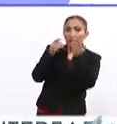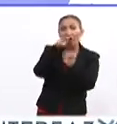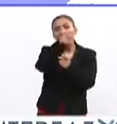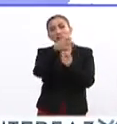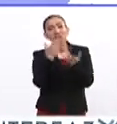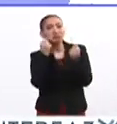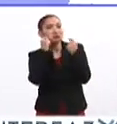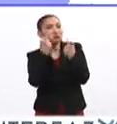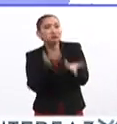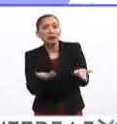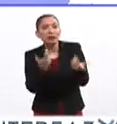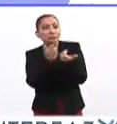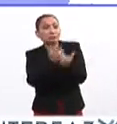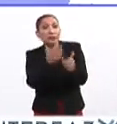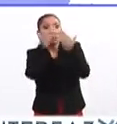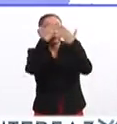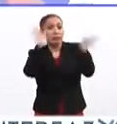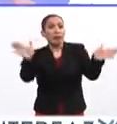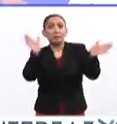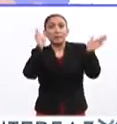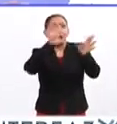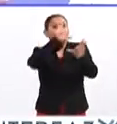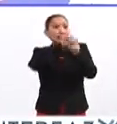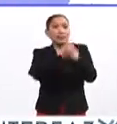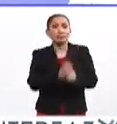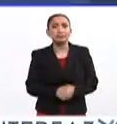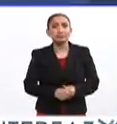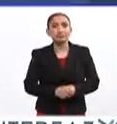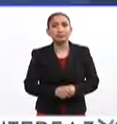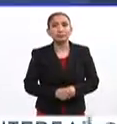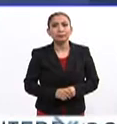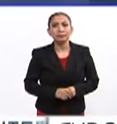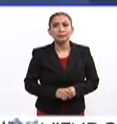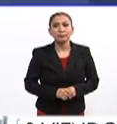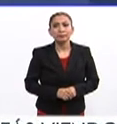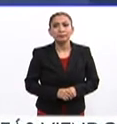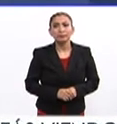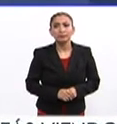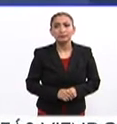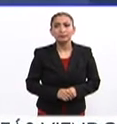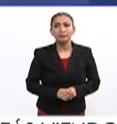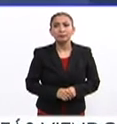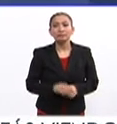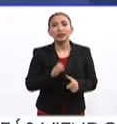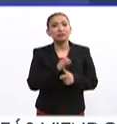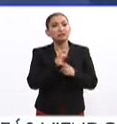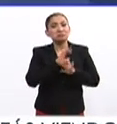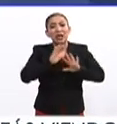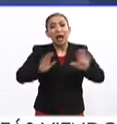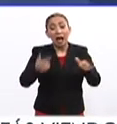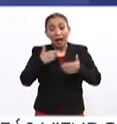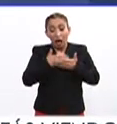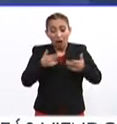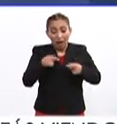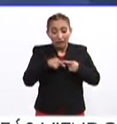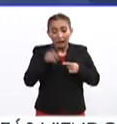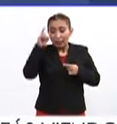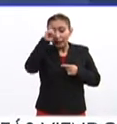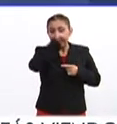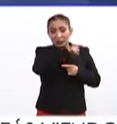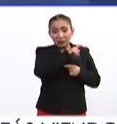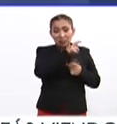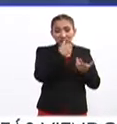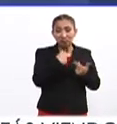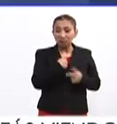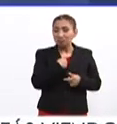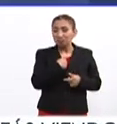otro, Tu panorama se abre completamente. Sí. Entonces, ya hasta en este punto es difícil